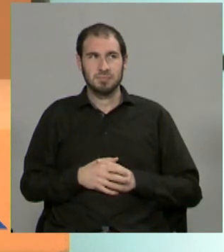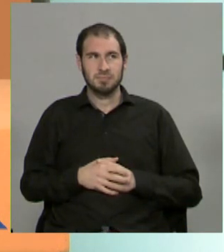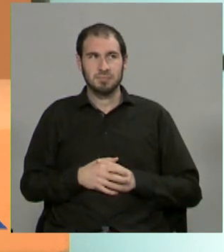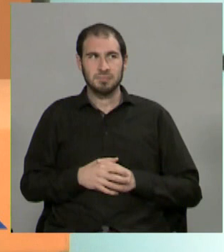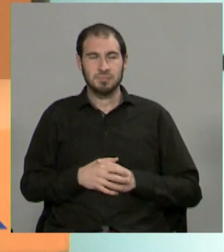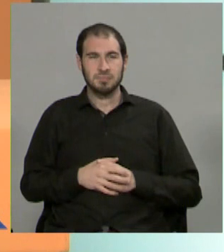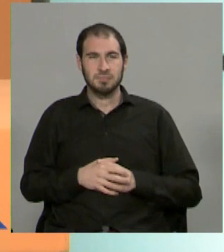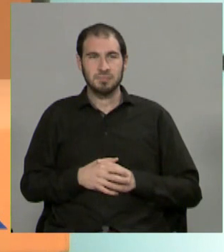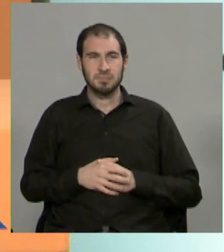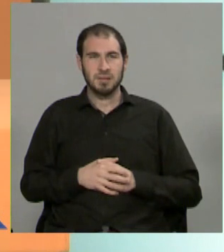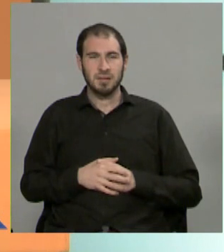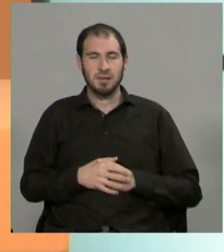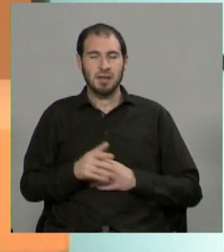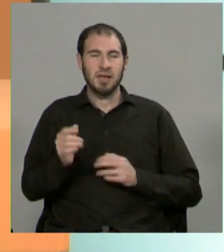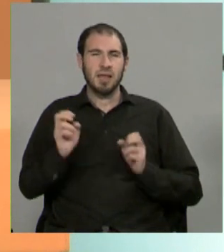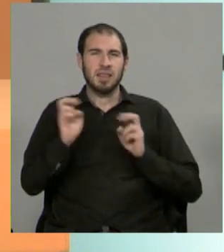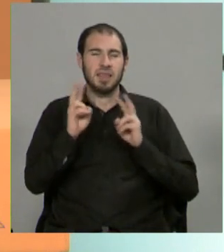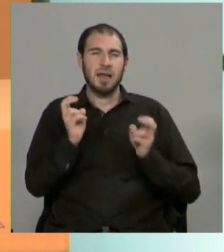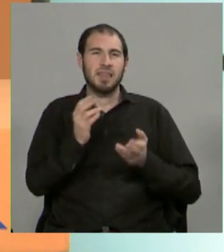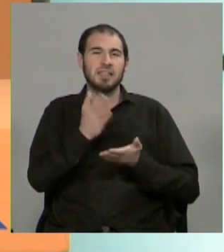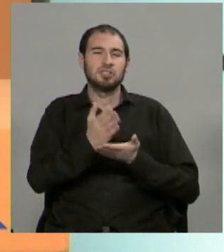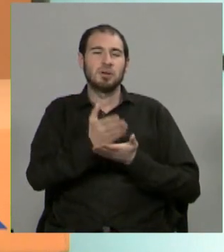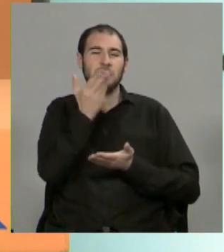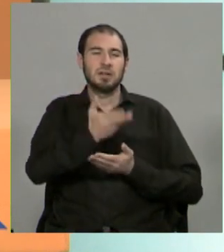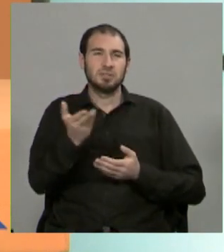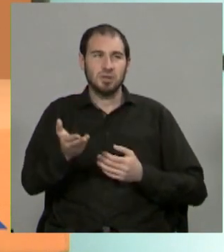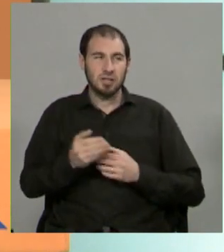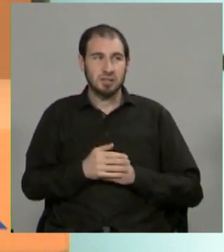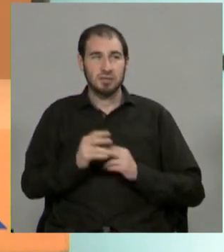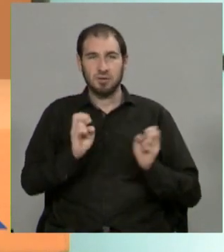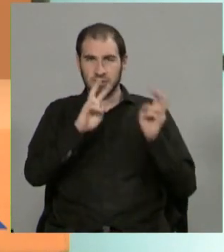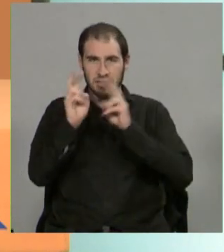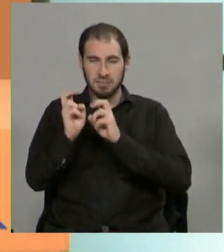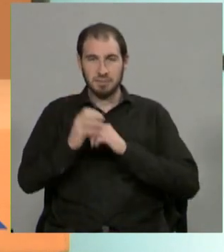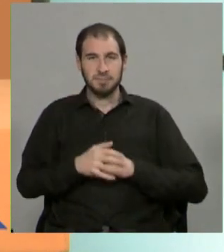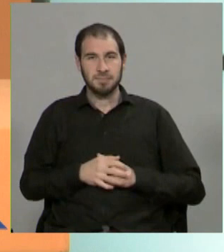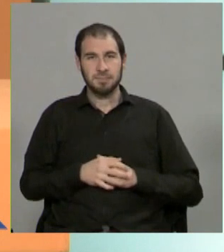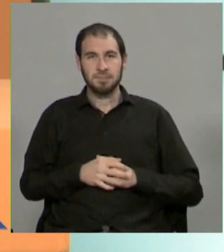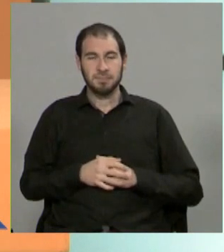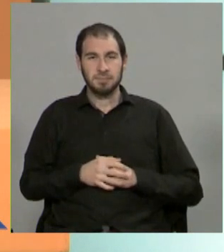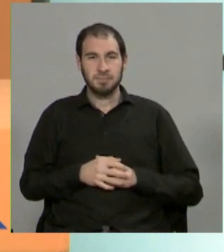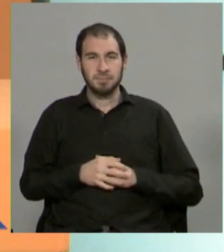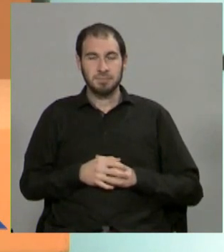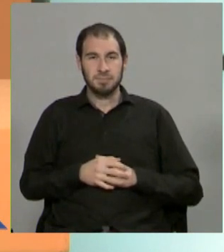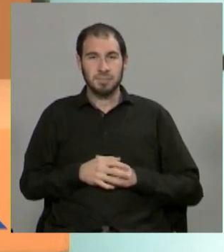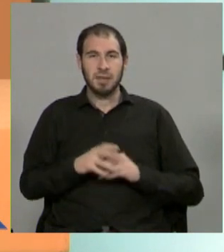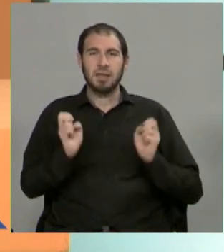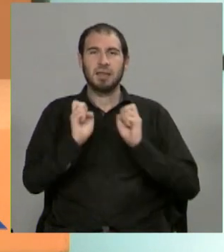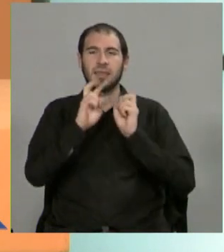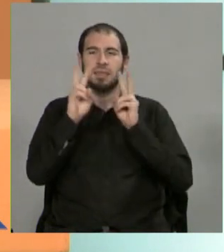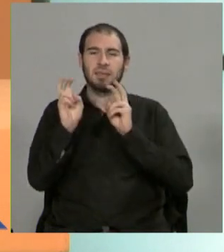por sobre los derechos cívicos y ciudadanos, y por otro lado, por el